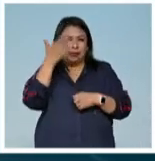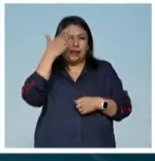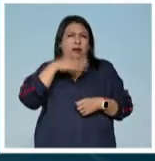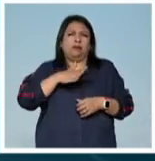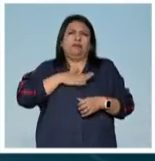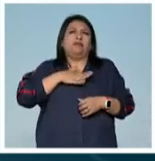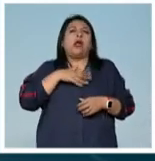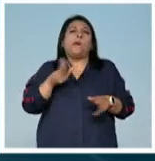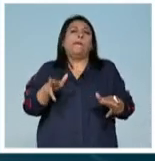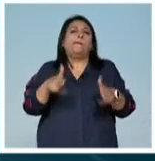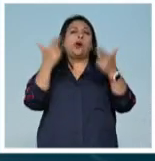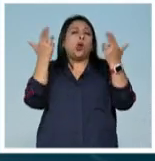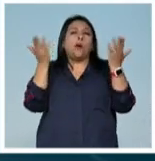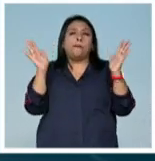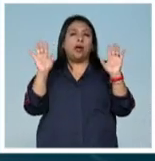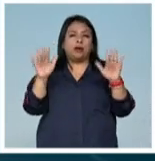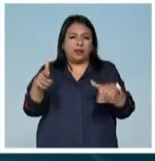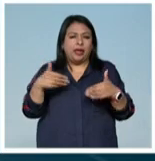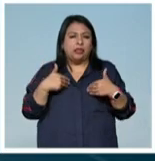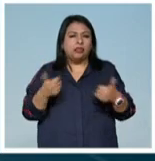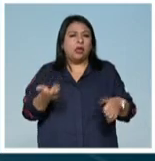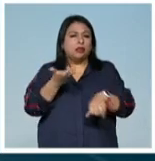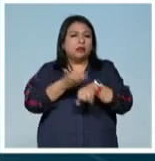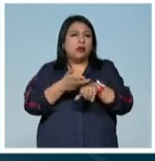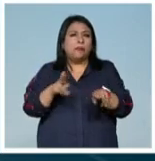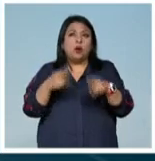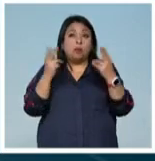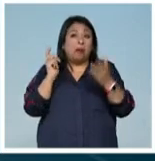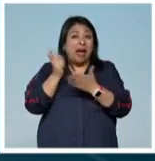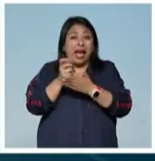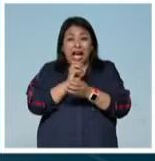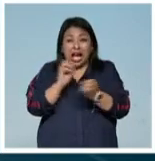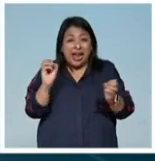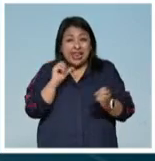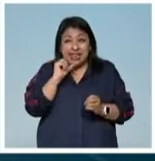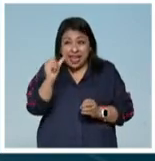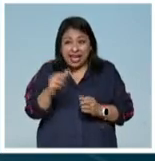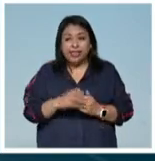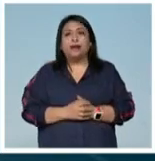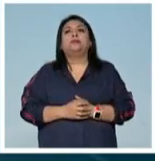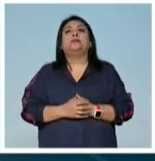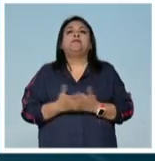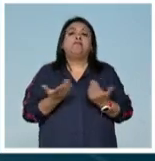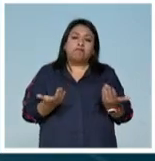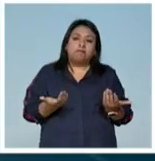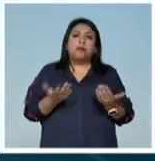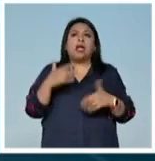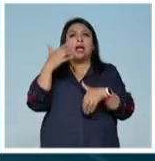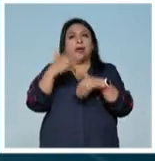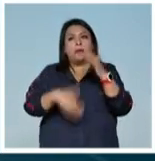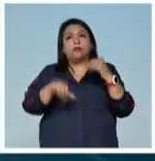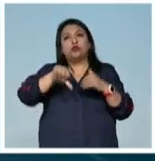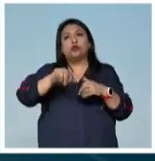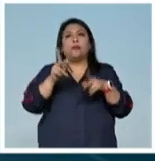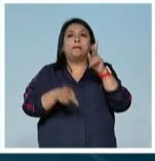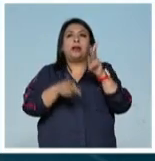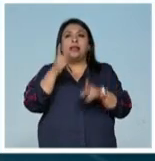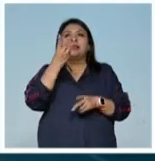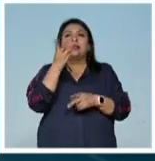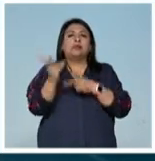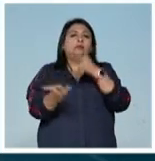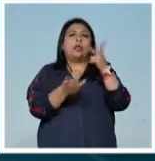nosotros somos muy bromistas y entendería las bromas norteamericanas. No le pagó un quinto. Y bueno, Carlos, amigos, terminamos esta conversación con